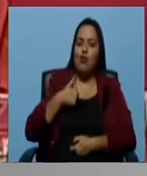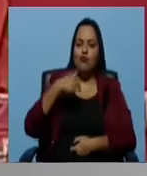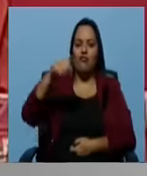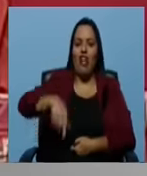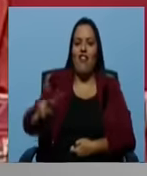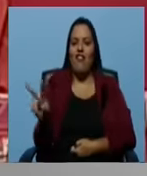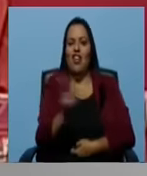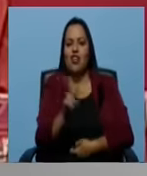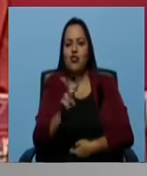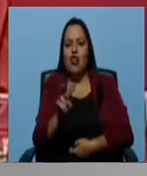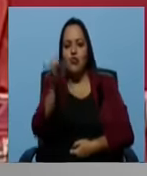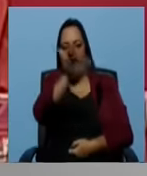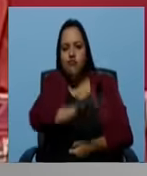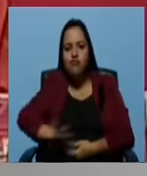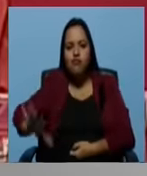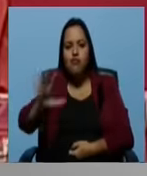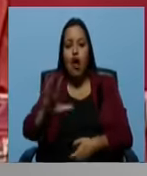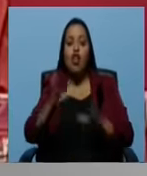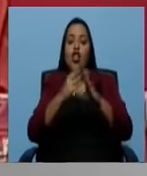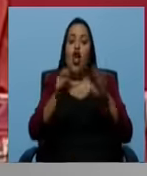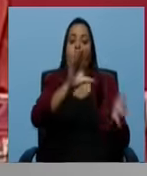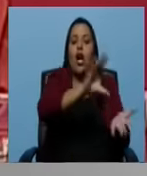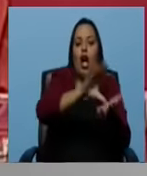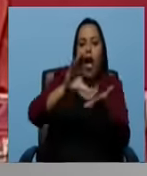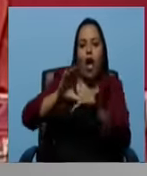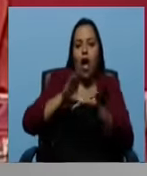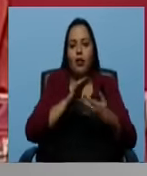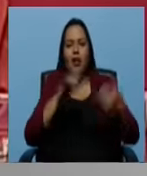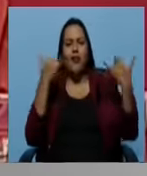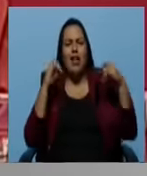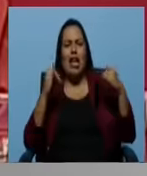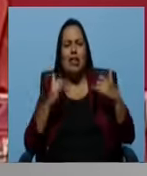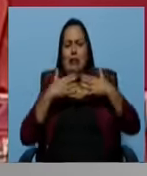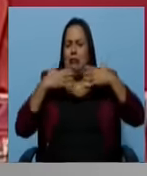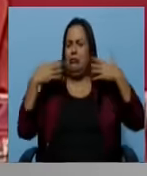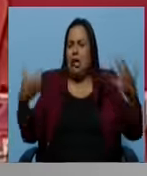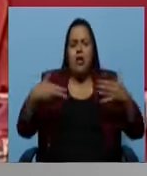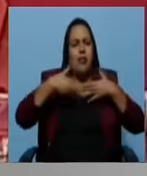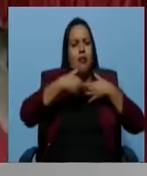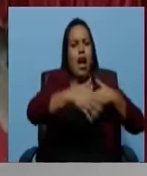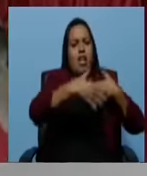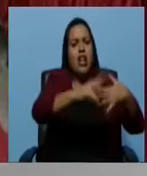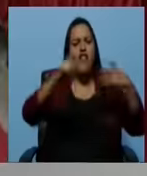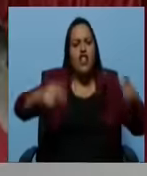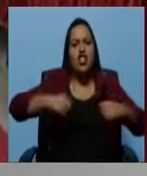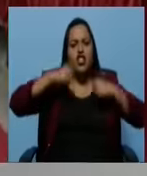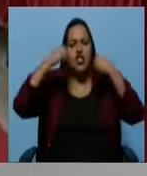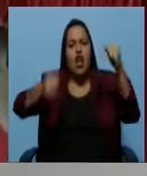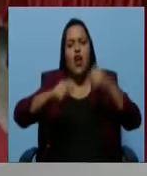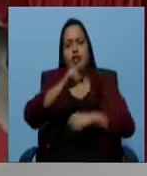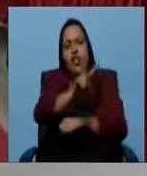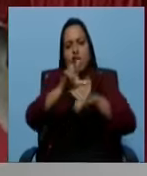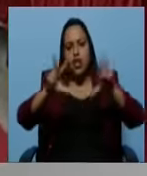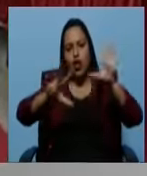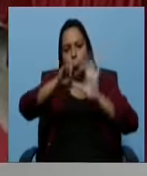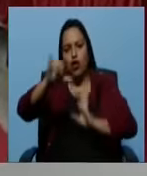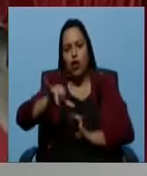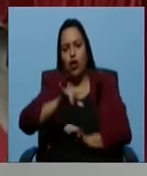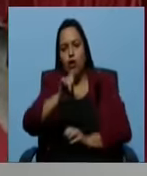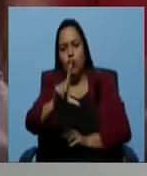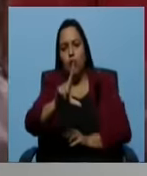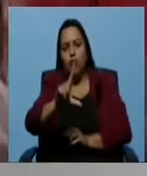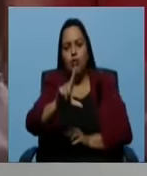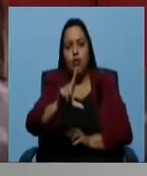Venezuela, todas las capitales del país, celebramos con una gran marcha de victoria popular el 28 de julio,